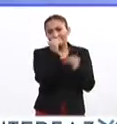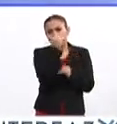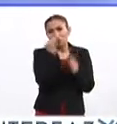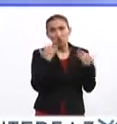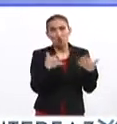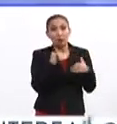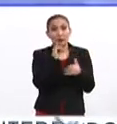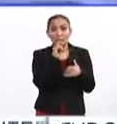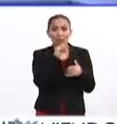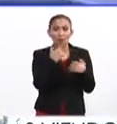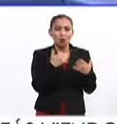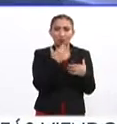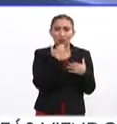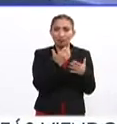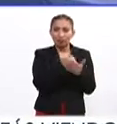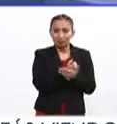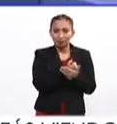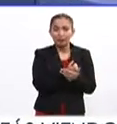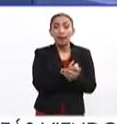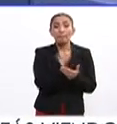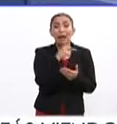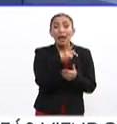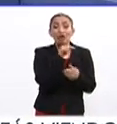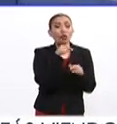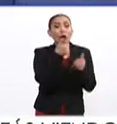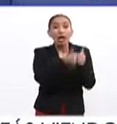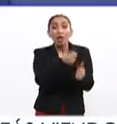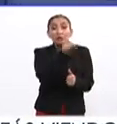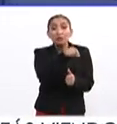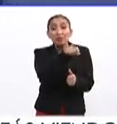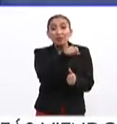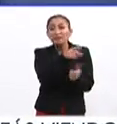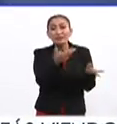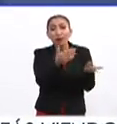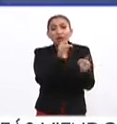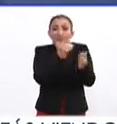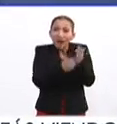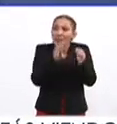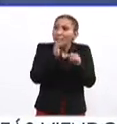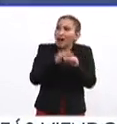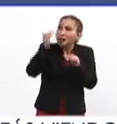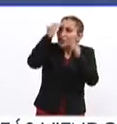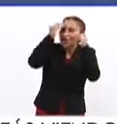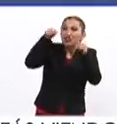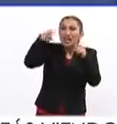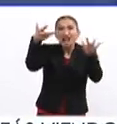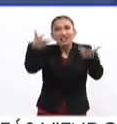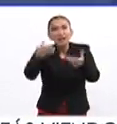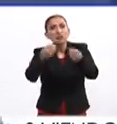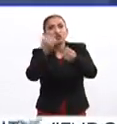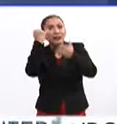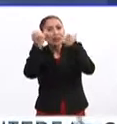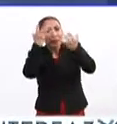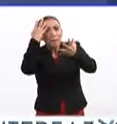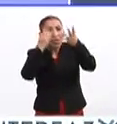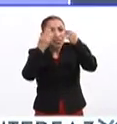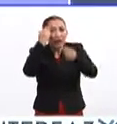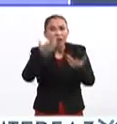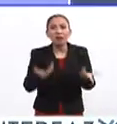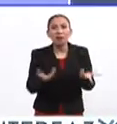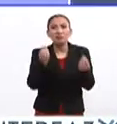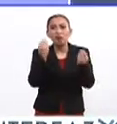en el Politécnico. Sí, claro, es un gran logro. Pero no nos podemos quedar ahí, o sea, faltan muchas cosas que hacer, muchos idiomas que